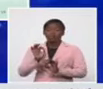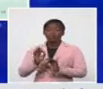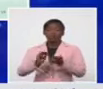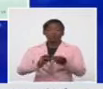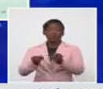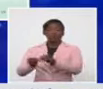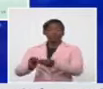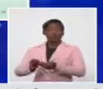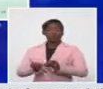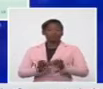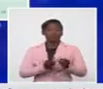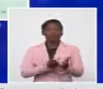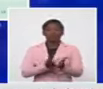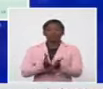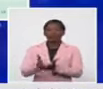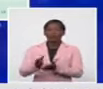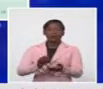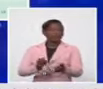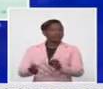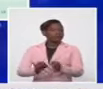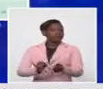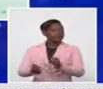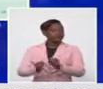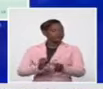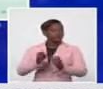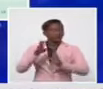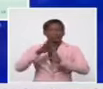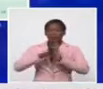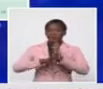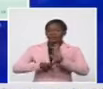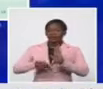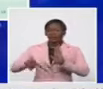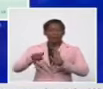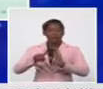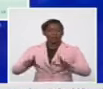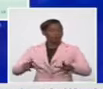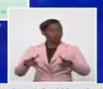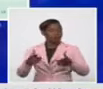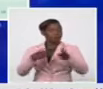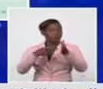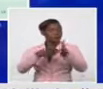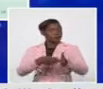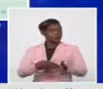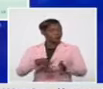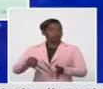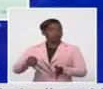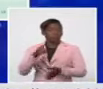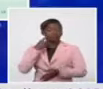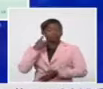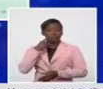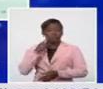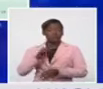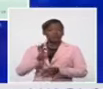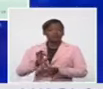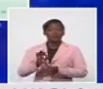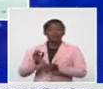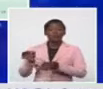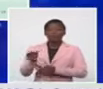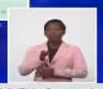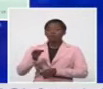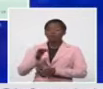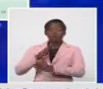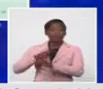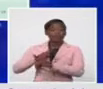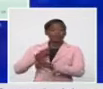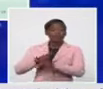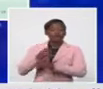siguiendo aplicando las medidas de restricción. En el municipio de Santiago de Cuba, la mayor transmisión,